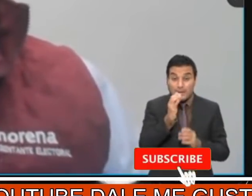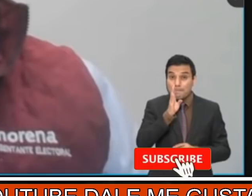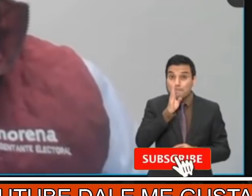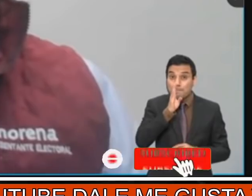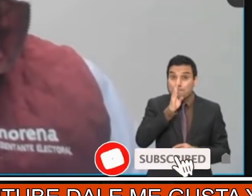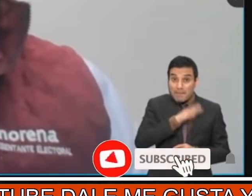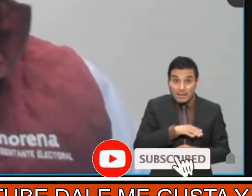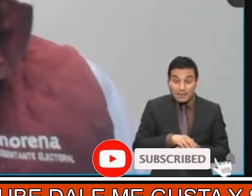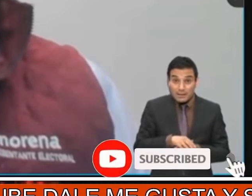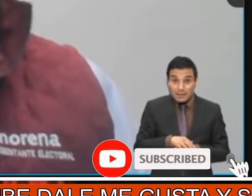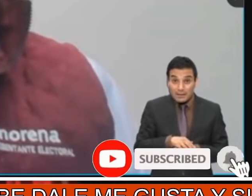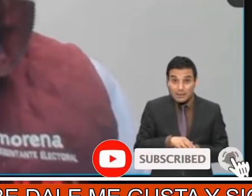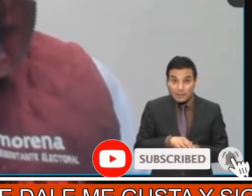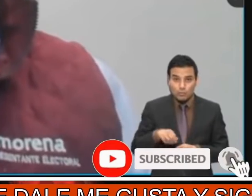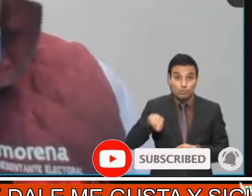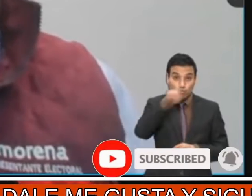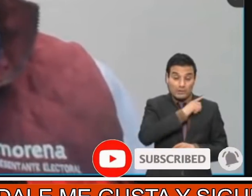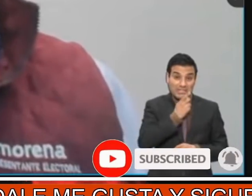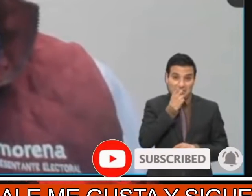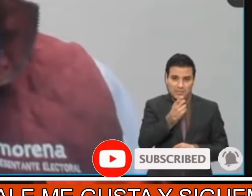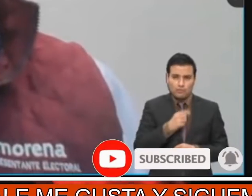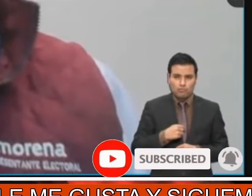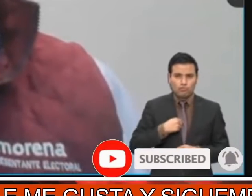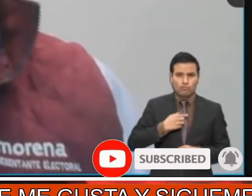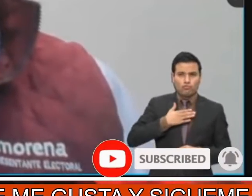esta idea de justicia del viejo oeste,